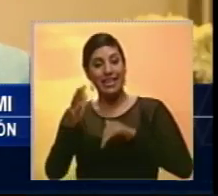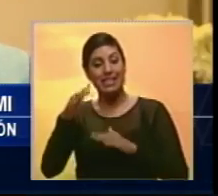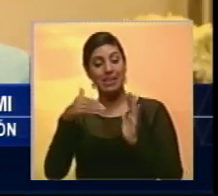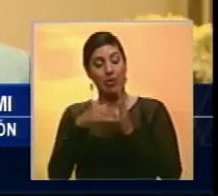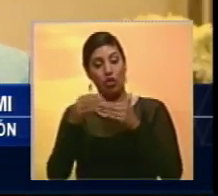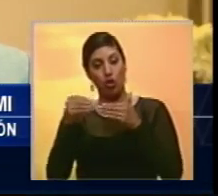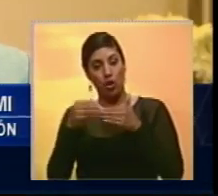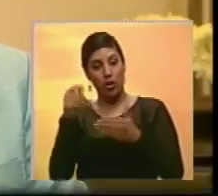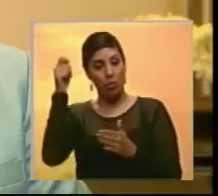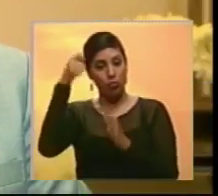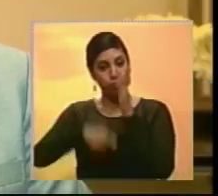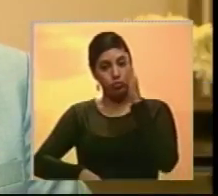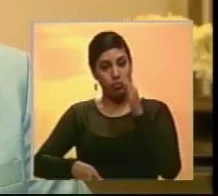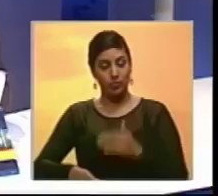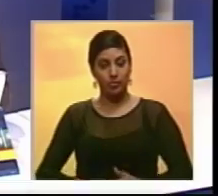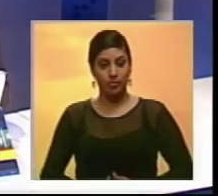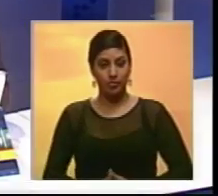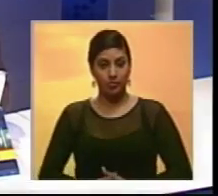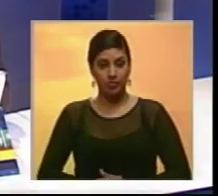euros de multa.